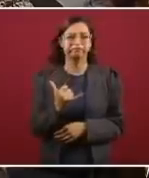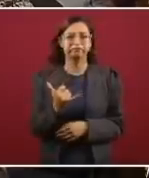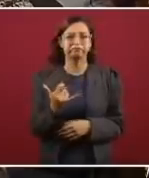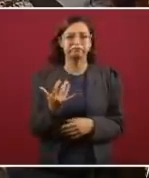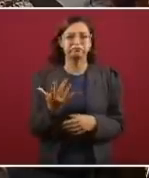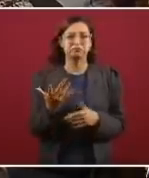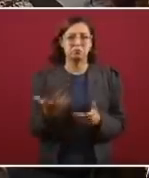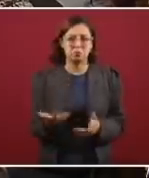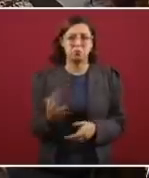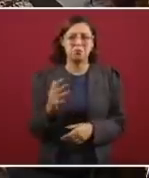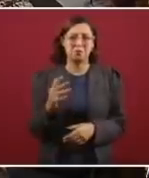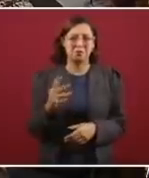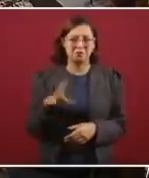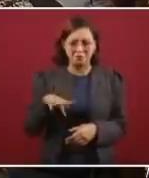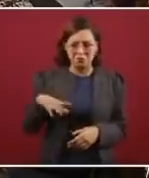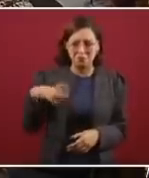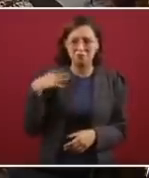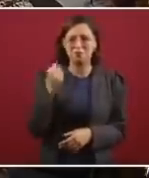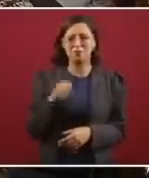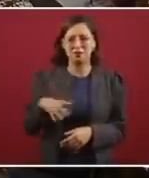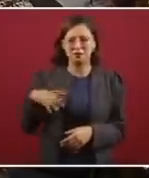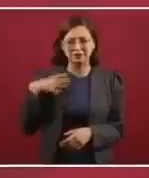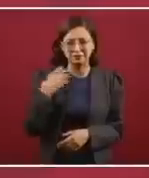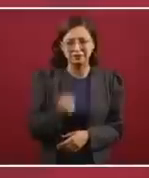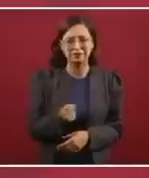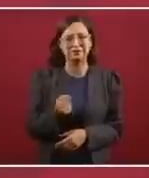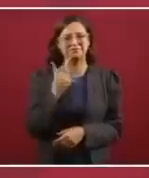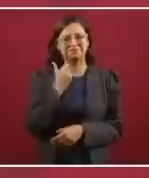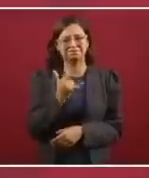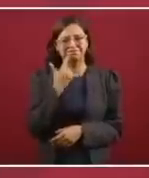se puede, se debe.